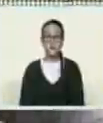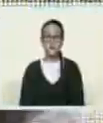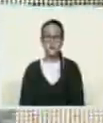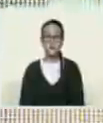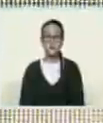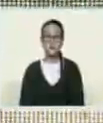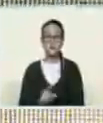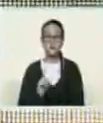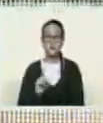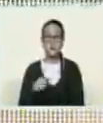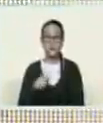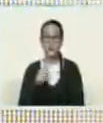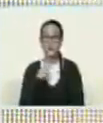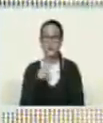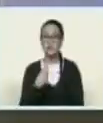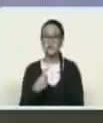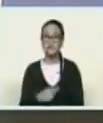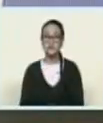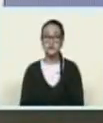decir,